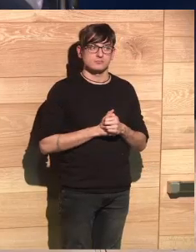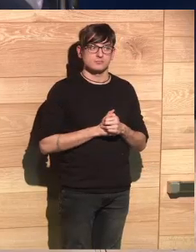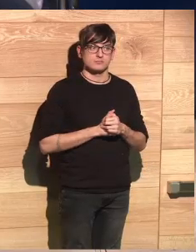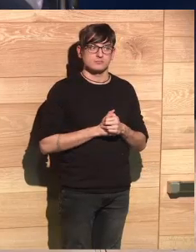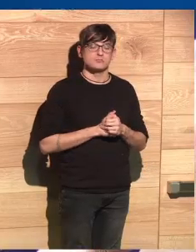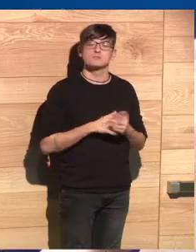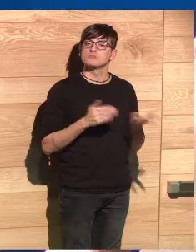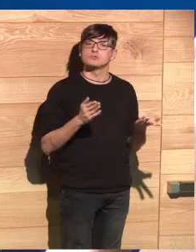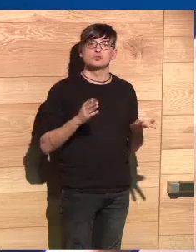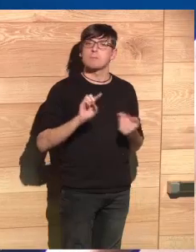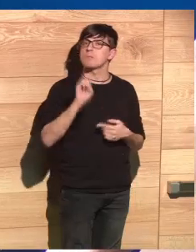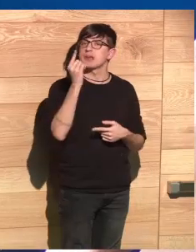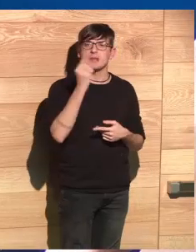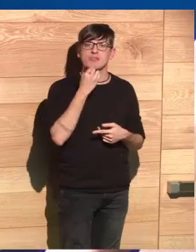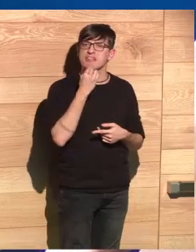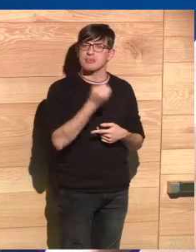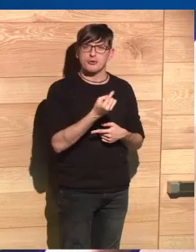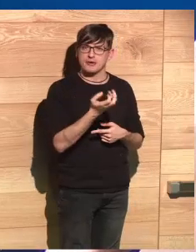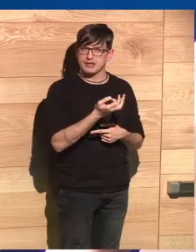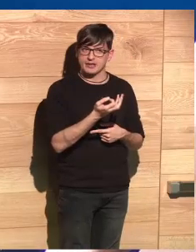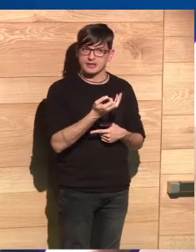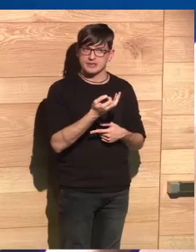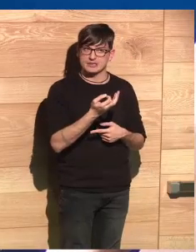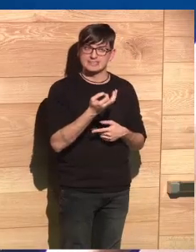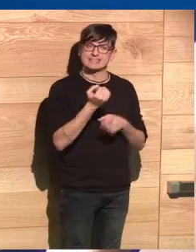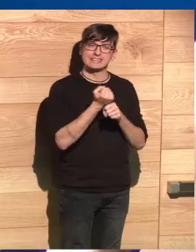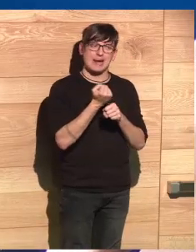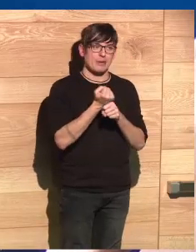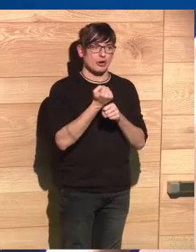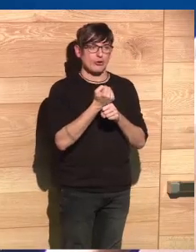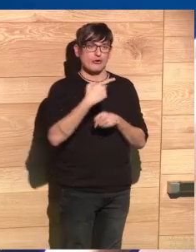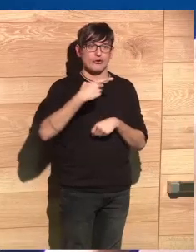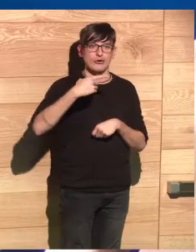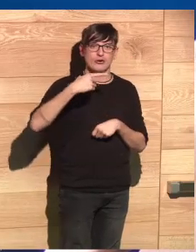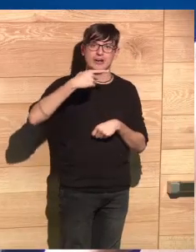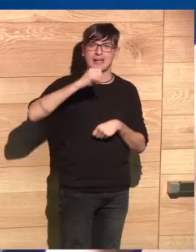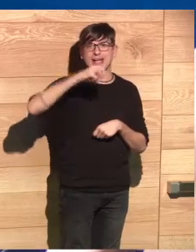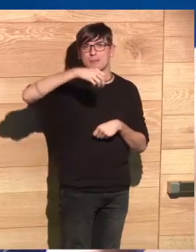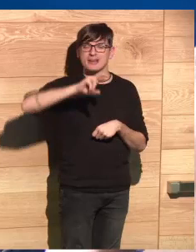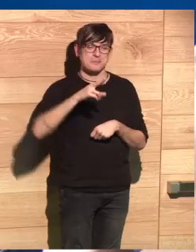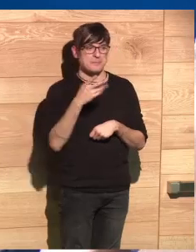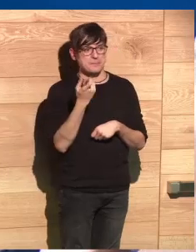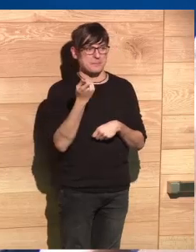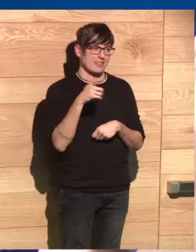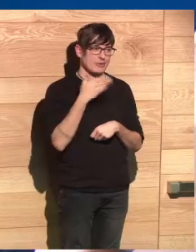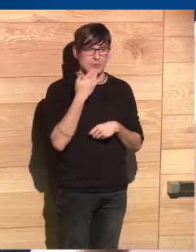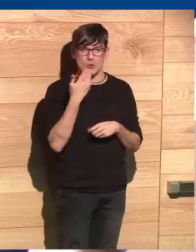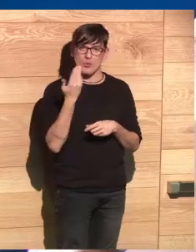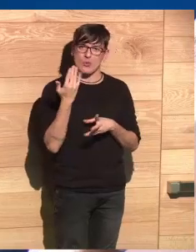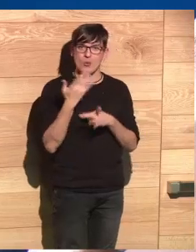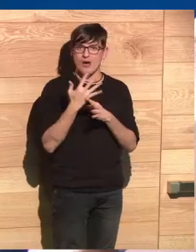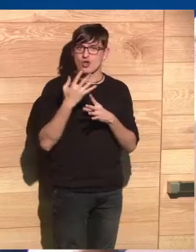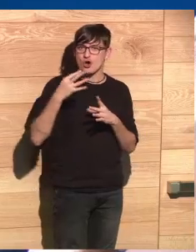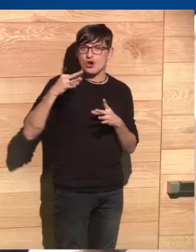Yo creo que lo primero que les diría es que querer ser gamer es un poco como querer ser futbolista o jugador profesional de